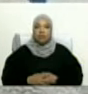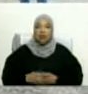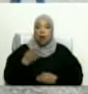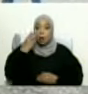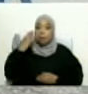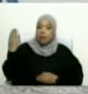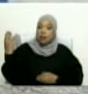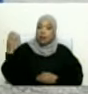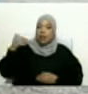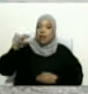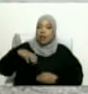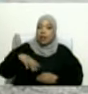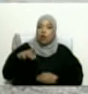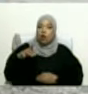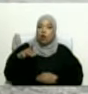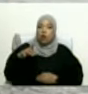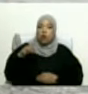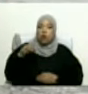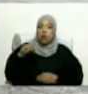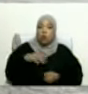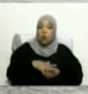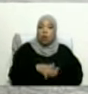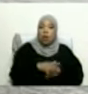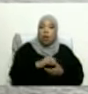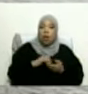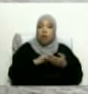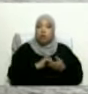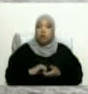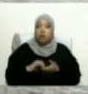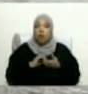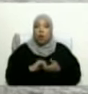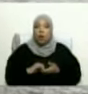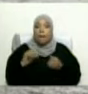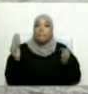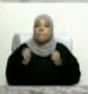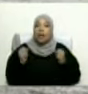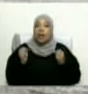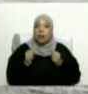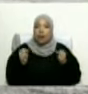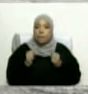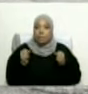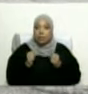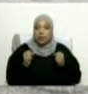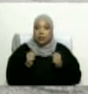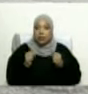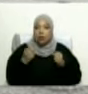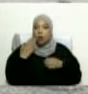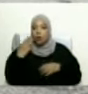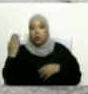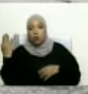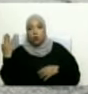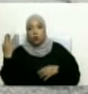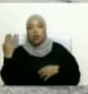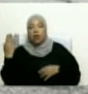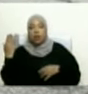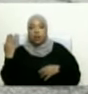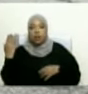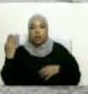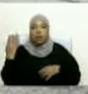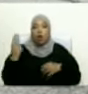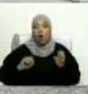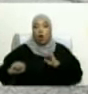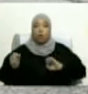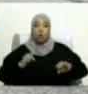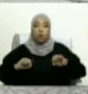Efectivamente, compañeros, nos encontramos en la sede regional del CNE, acá en el estado Mérida, donde siguen diversas organizaciones y